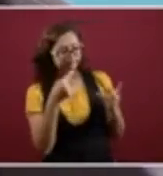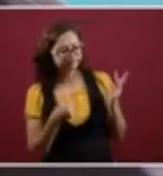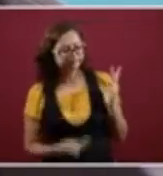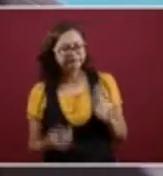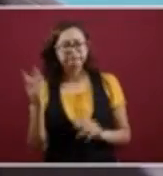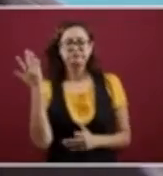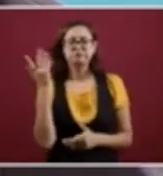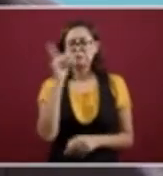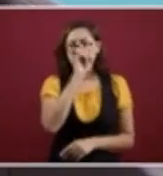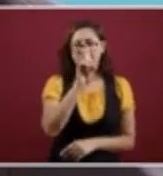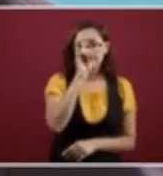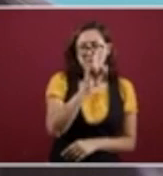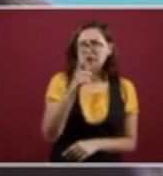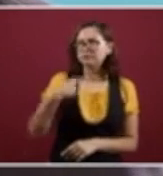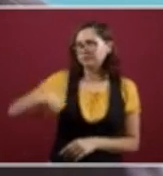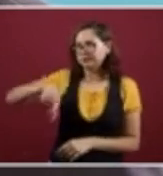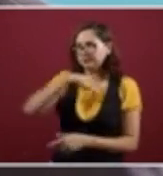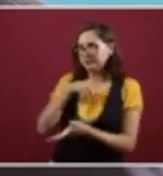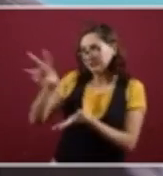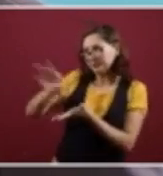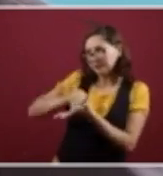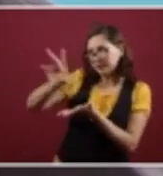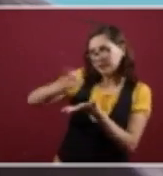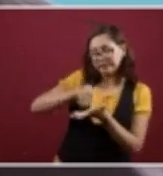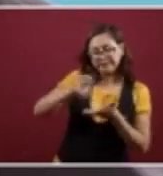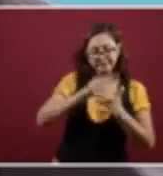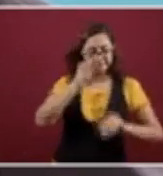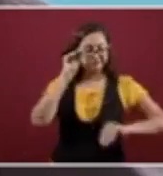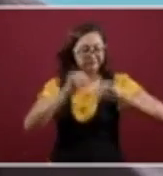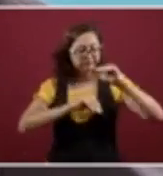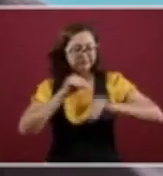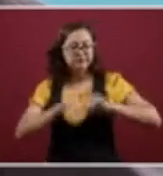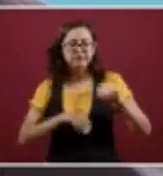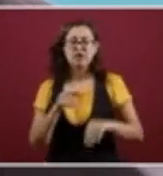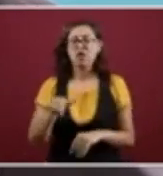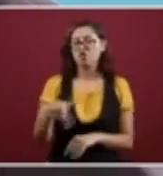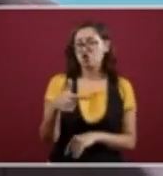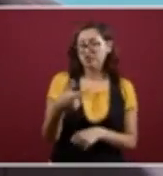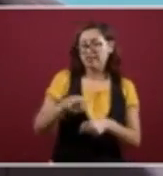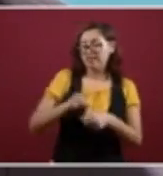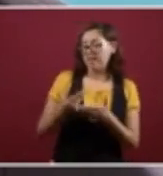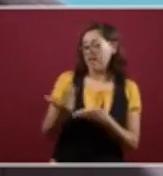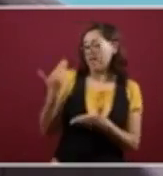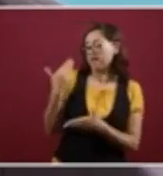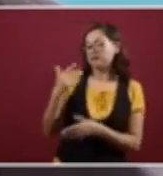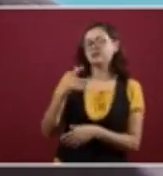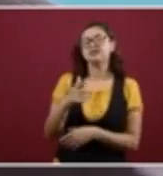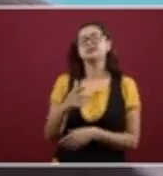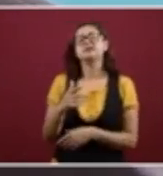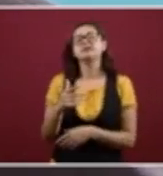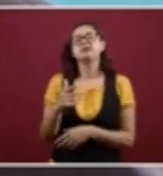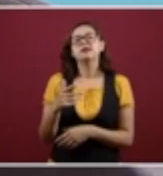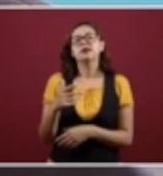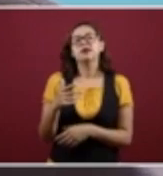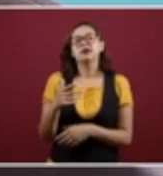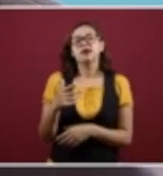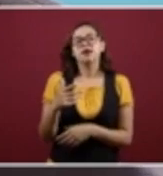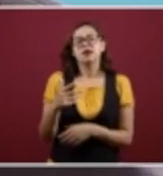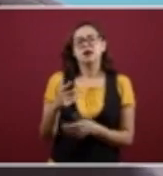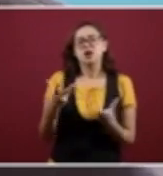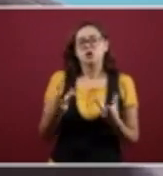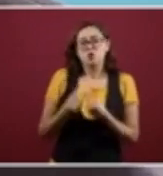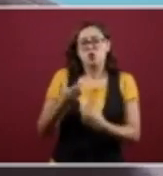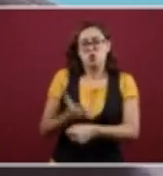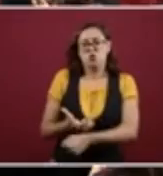anunciamos el pasado, hace 12 días, en la Secretaría de la Función Pública con la compañía del representante de